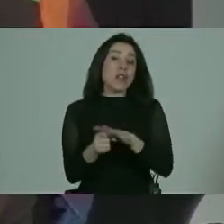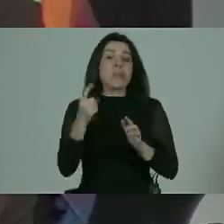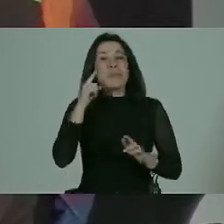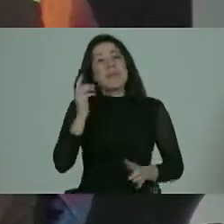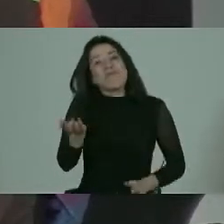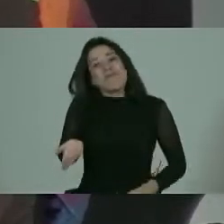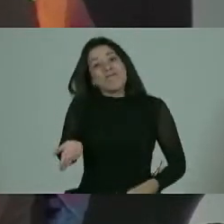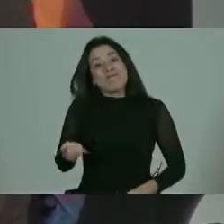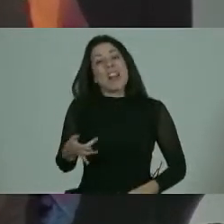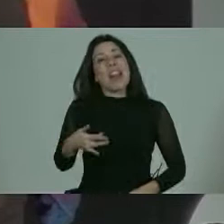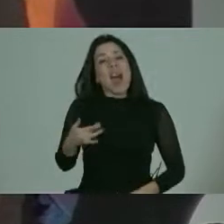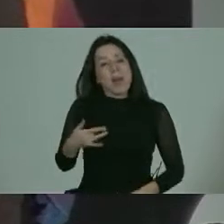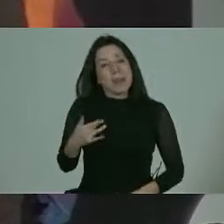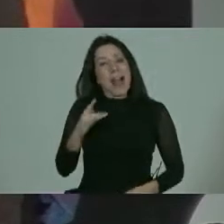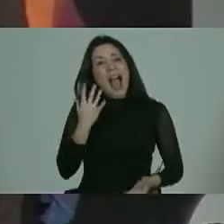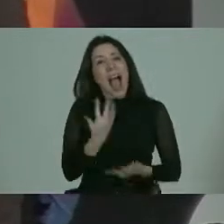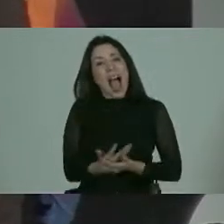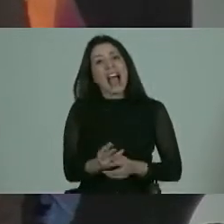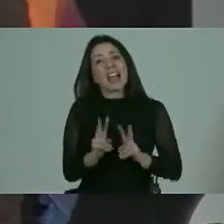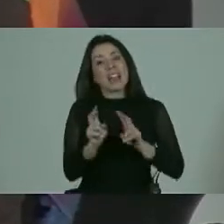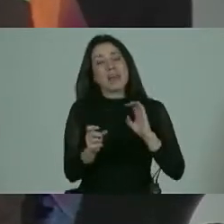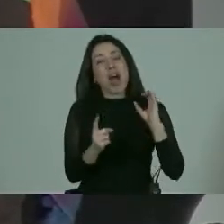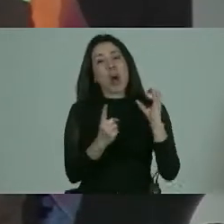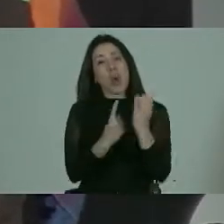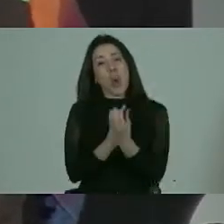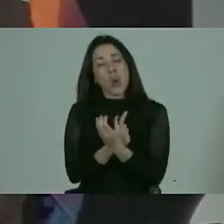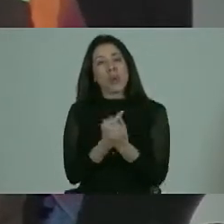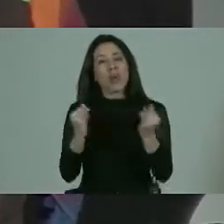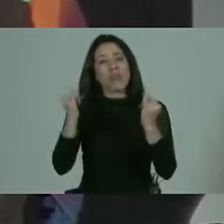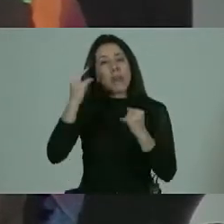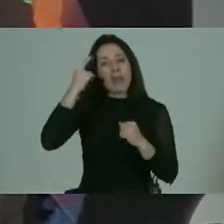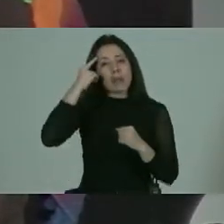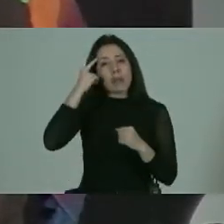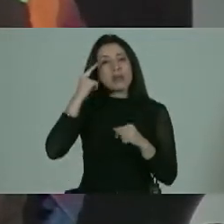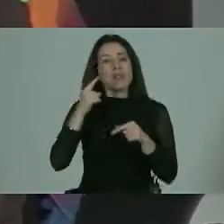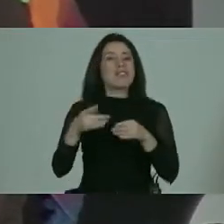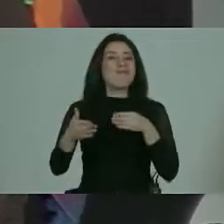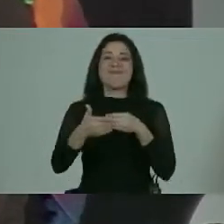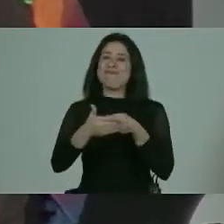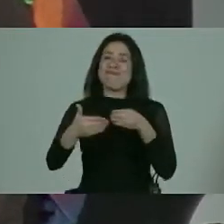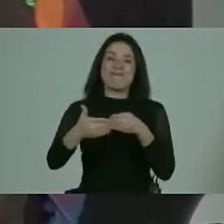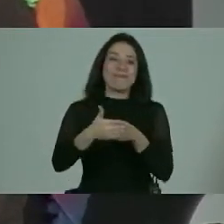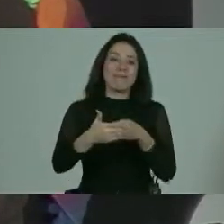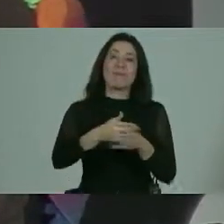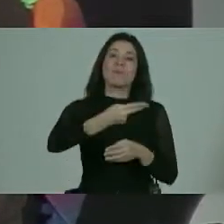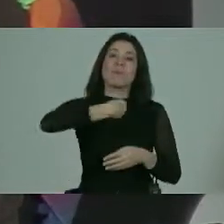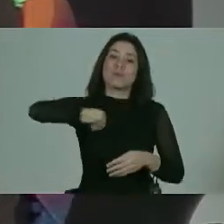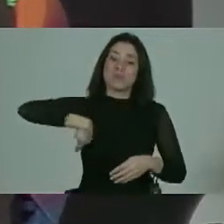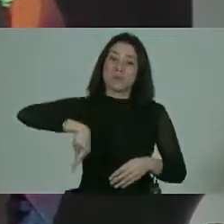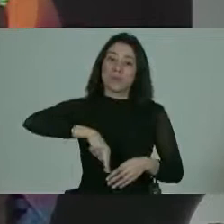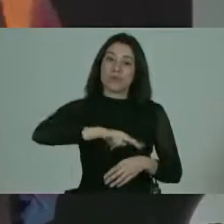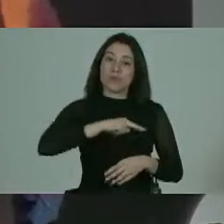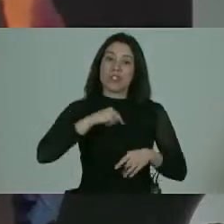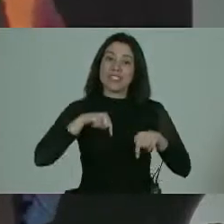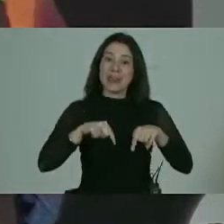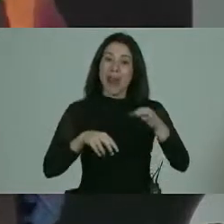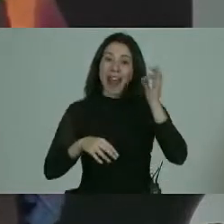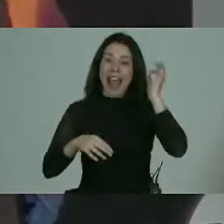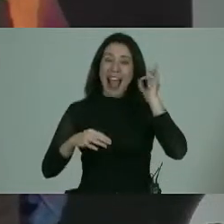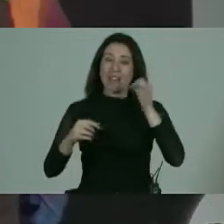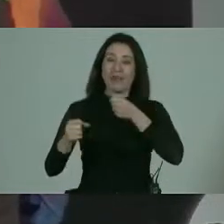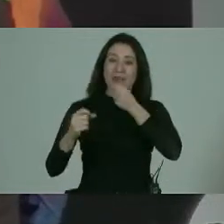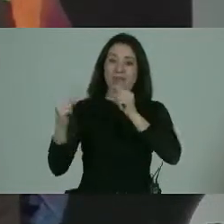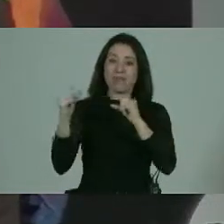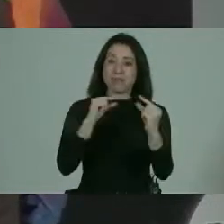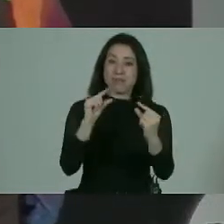lamentablemente hay temas culturales y de idiosincrasia que impide entonces nosotros que estamos en estados foros digamos